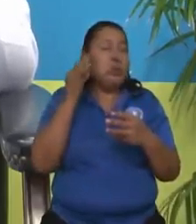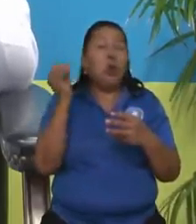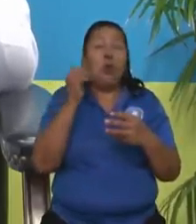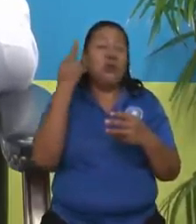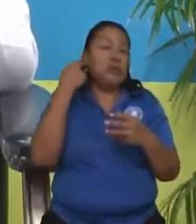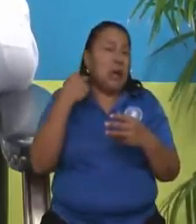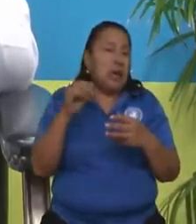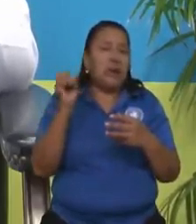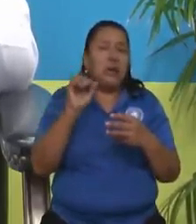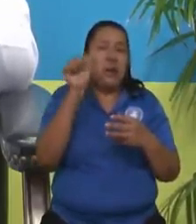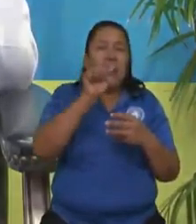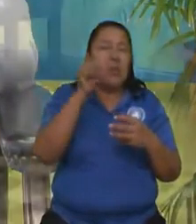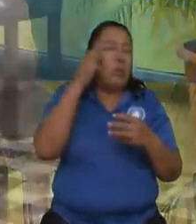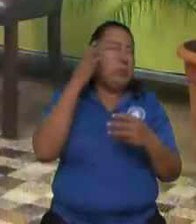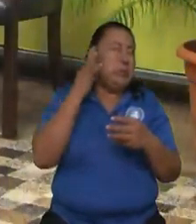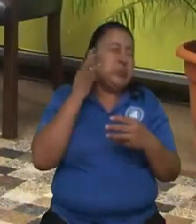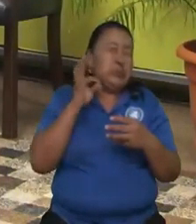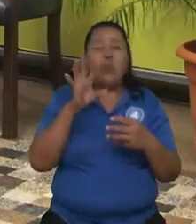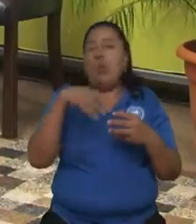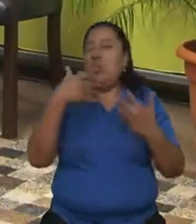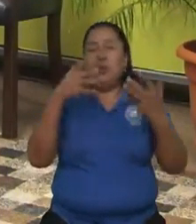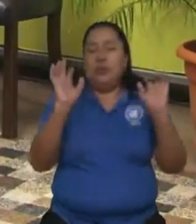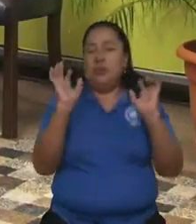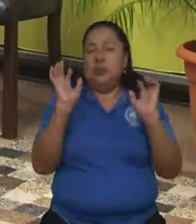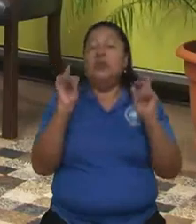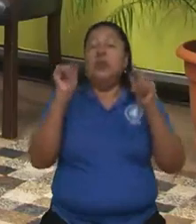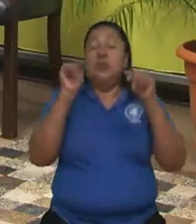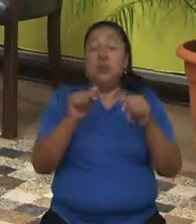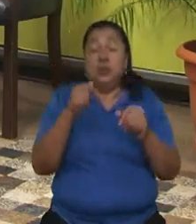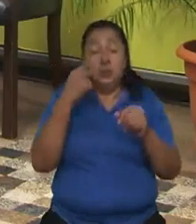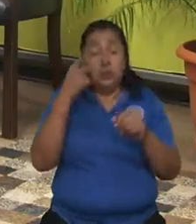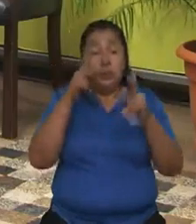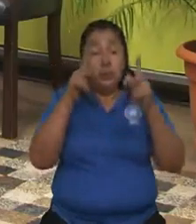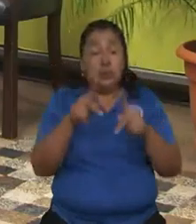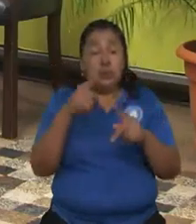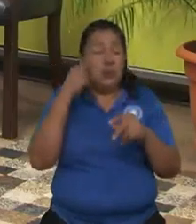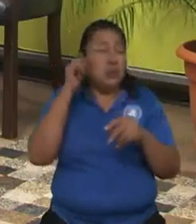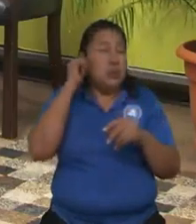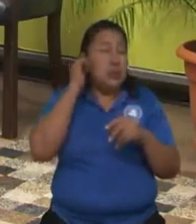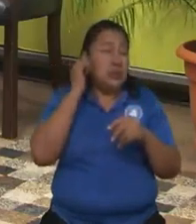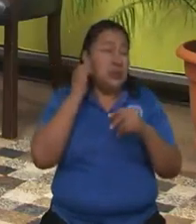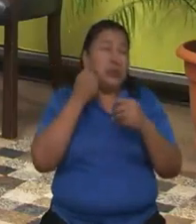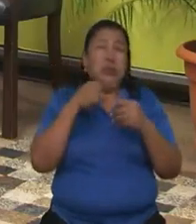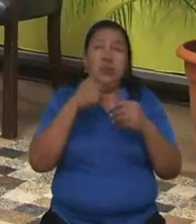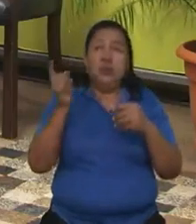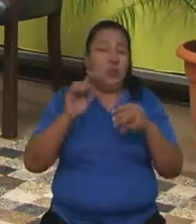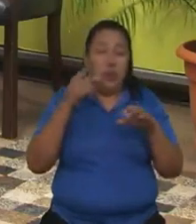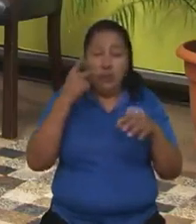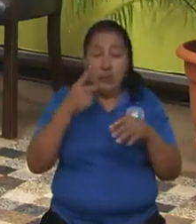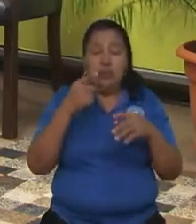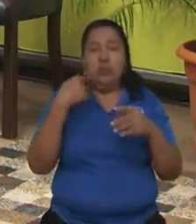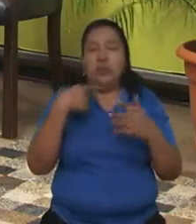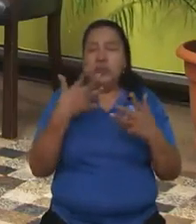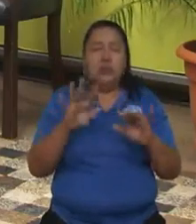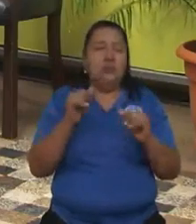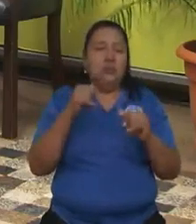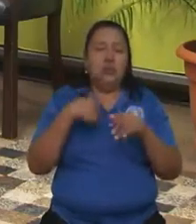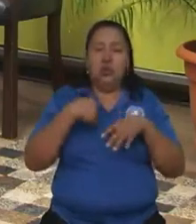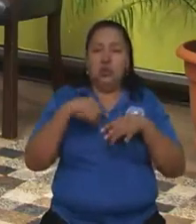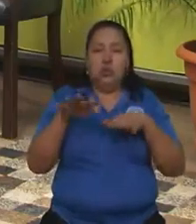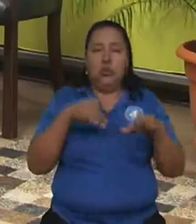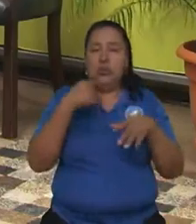grandes, ya escolares, ya te dicen, me duele el oído, papá, me siento sordo, me duele aquí. Y el otro signo